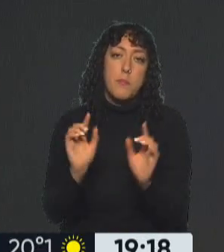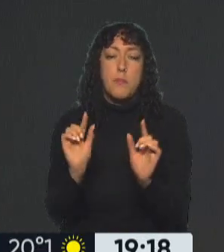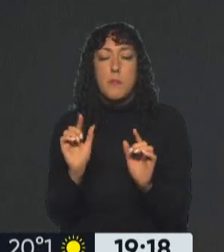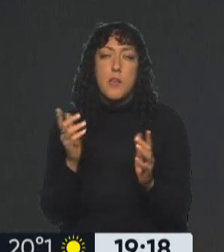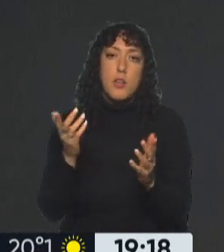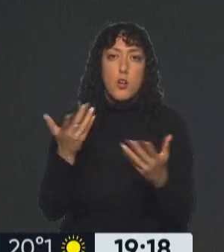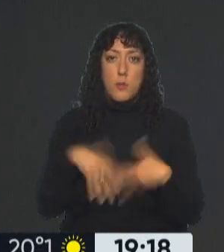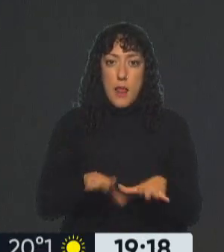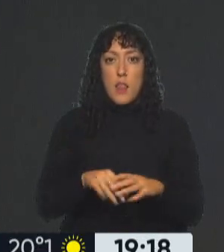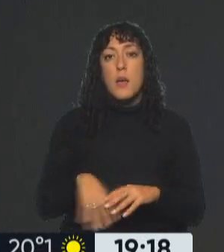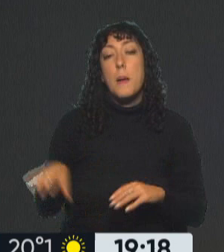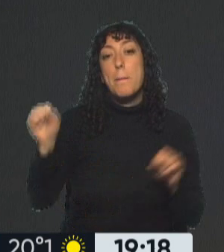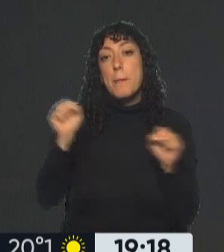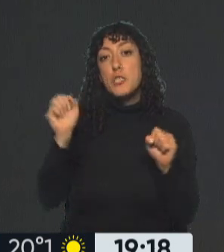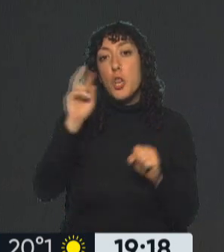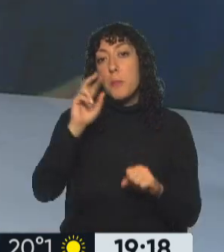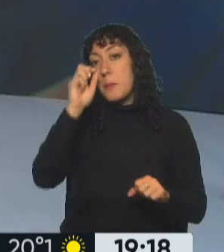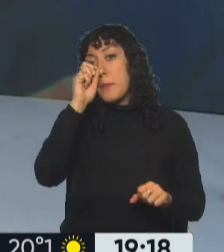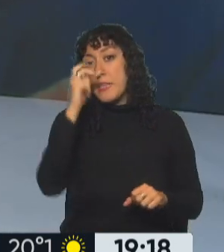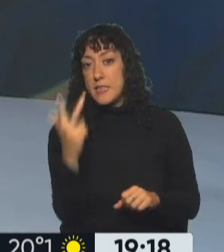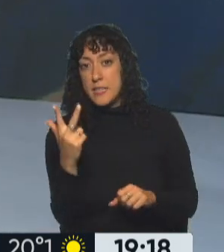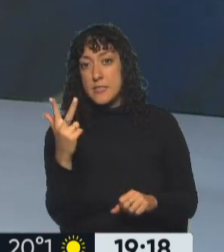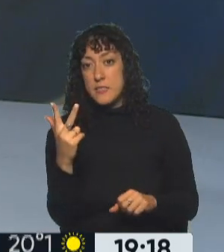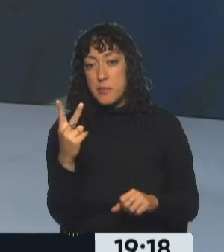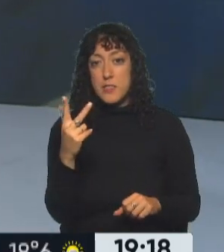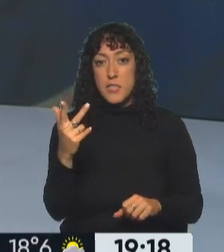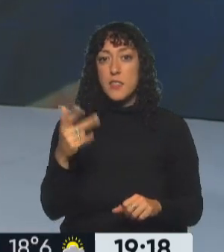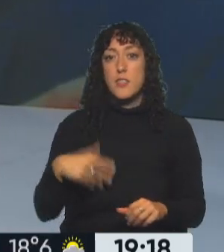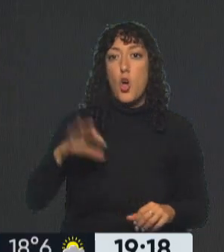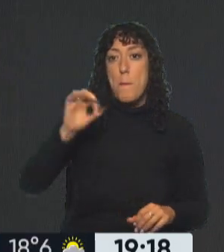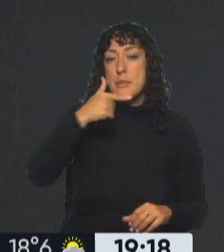mayo de 2023, que la OMS anuncia el fin de la emergencia sanitaria